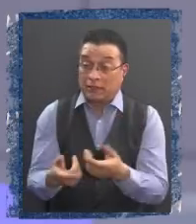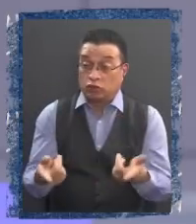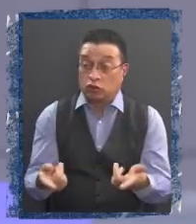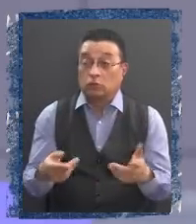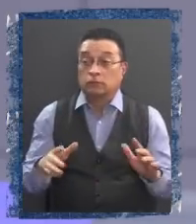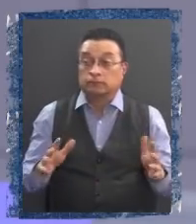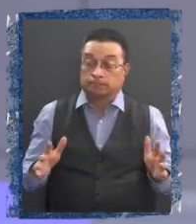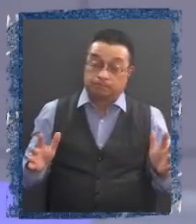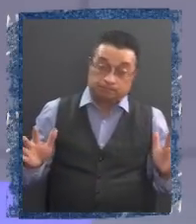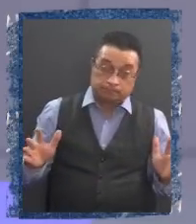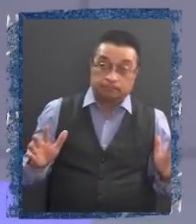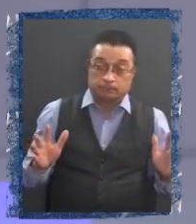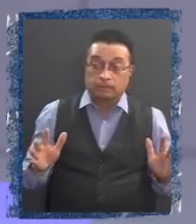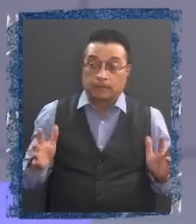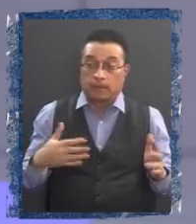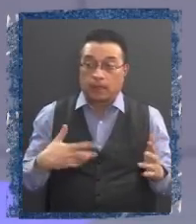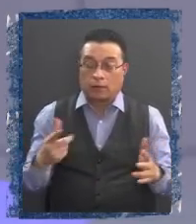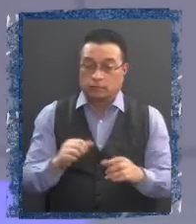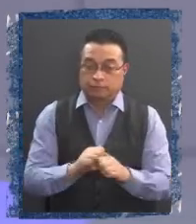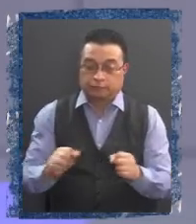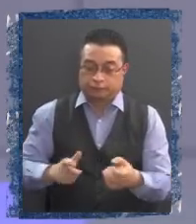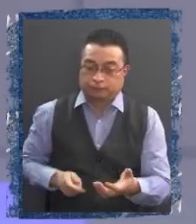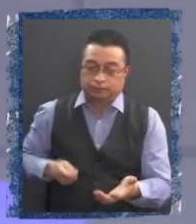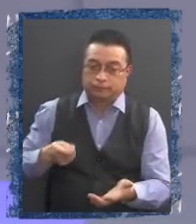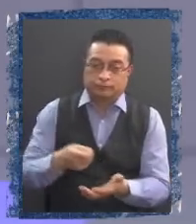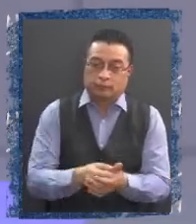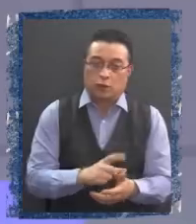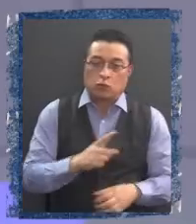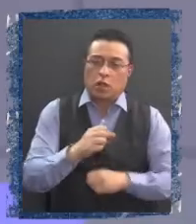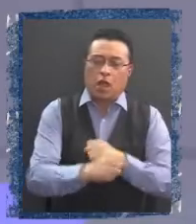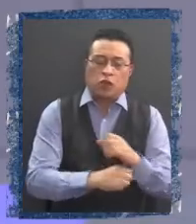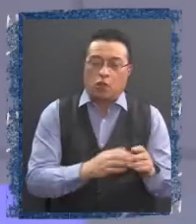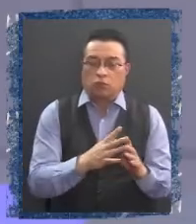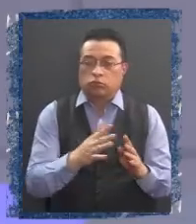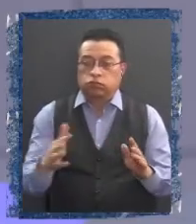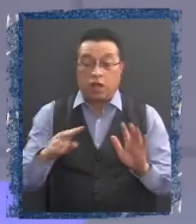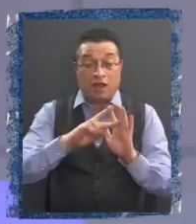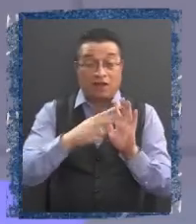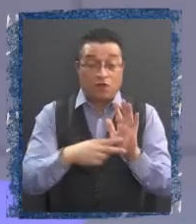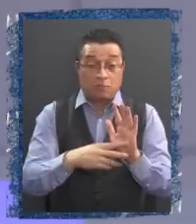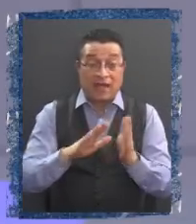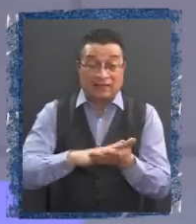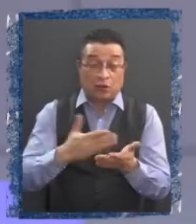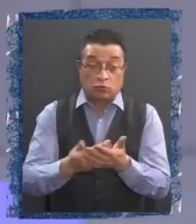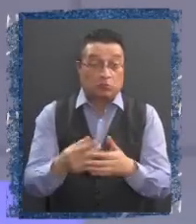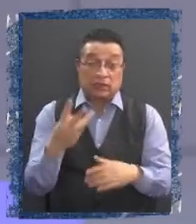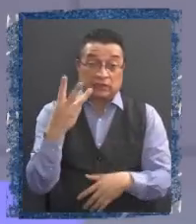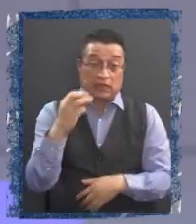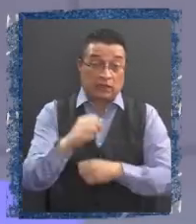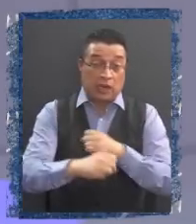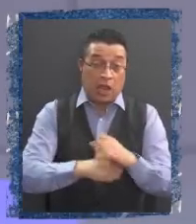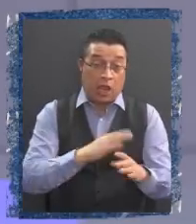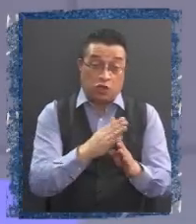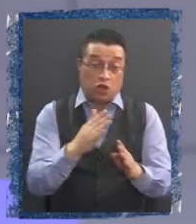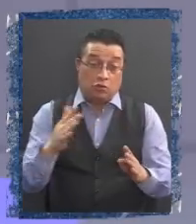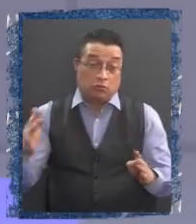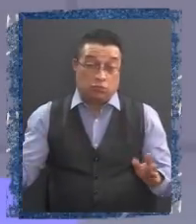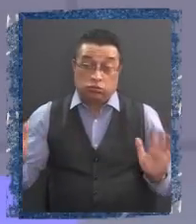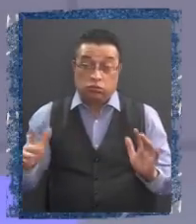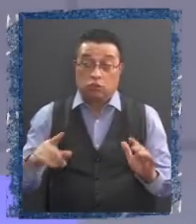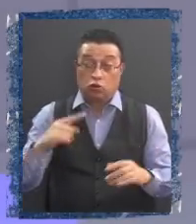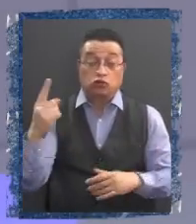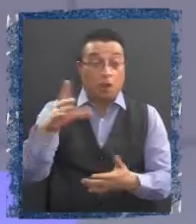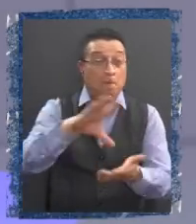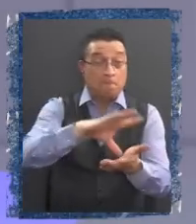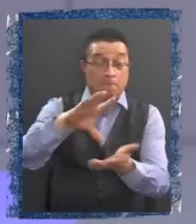bueno, es infinanciable, o en muchos años. Pero una reforma de salud se demora 30 años. Eso es lo que los países que han transitado, ¿cierto?, de un